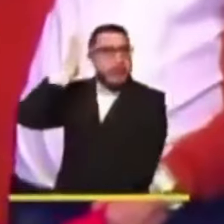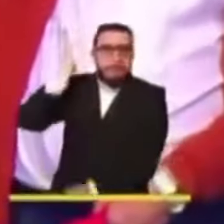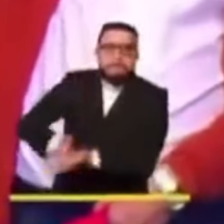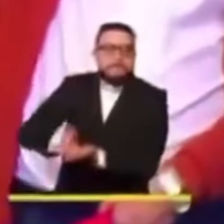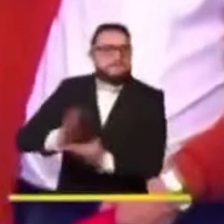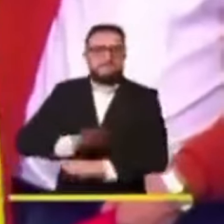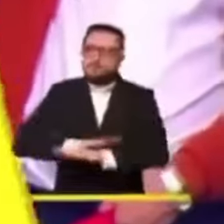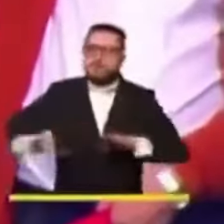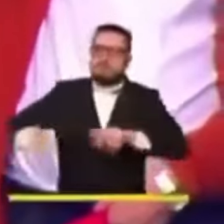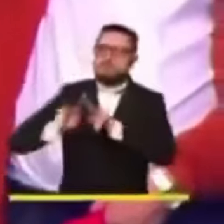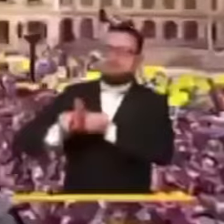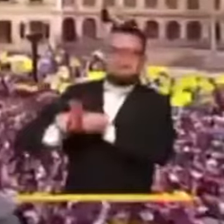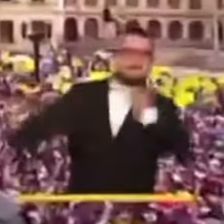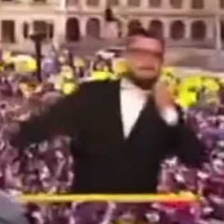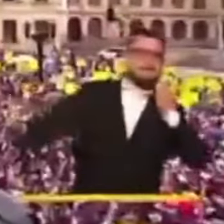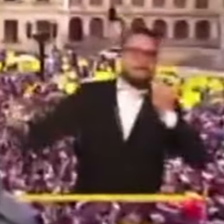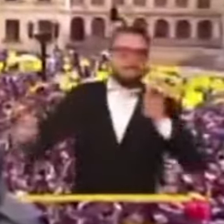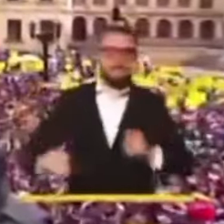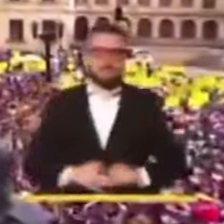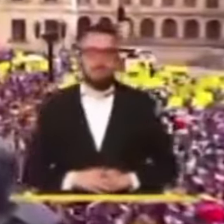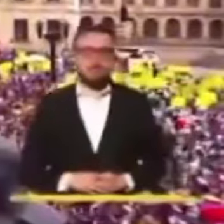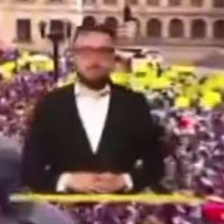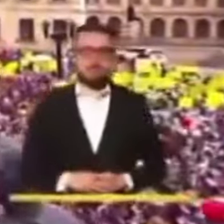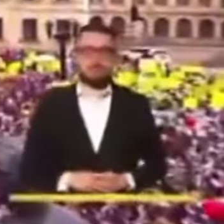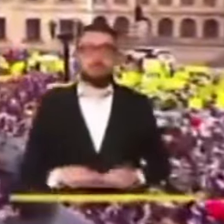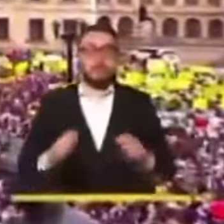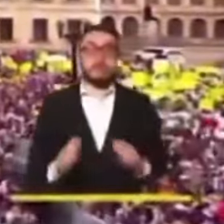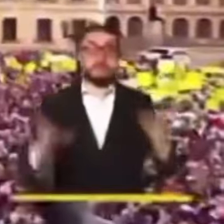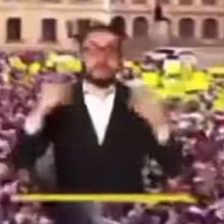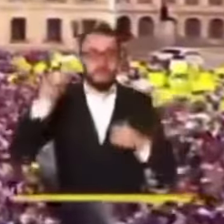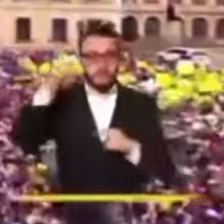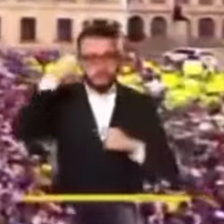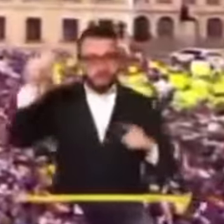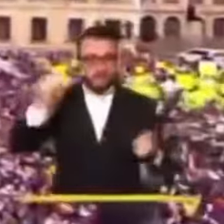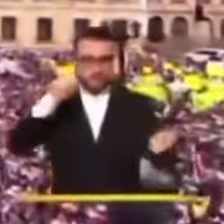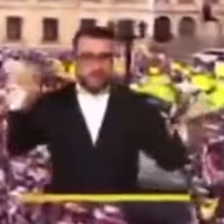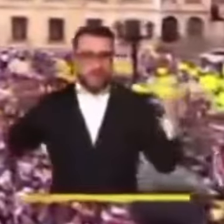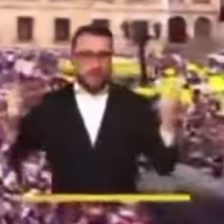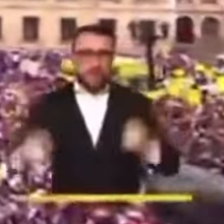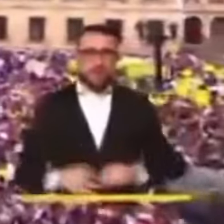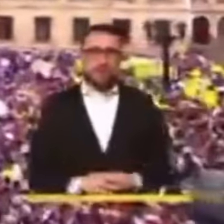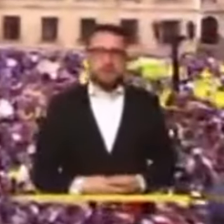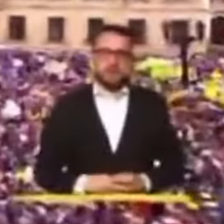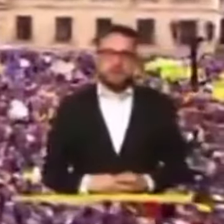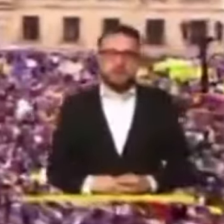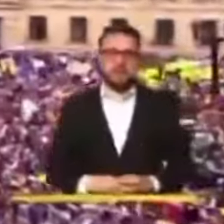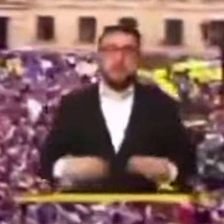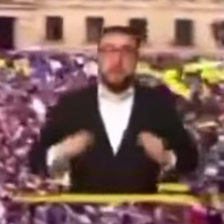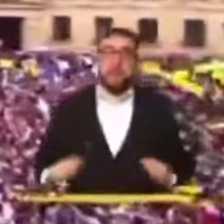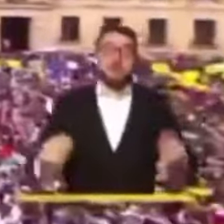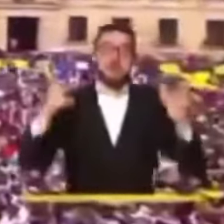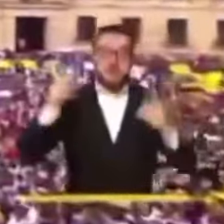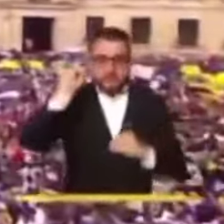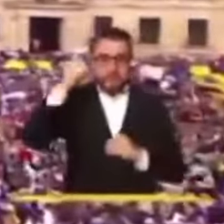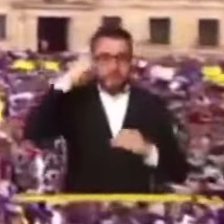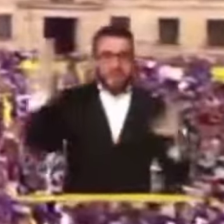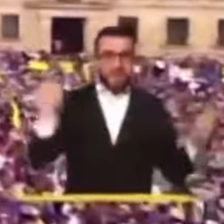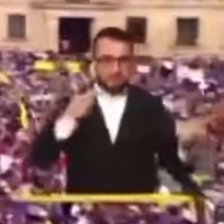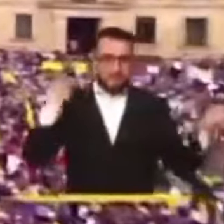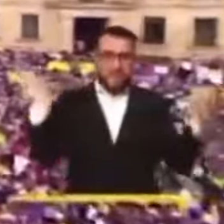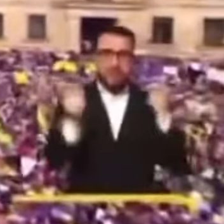¡Viva el gobierno del cambio! ¡Viva! ¡Viva! ¡Viva, ¡viva el gobierno del cambio!